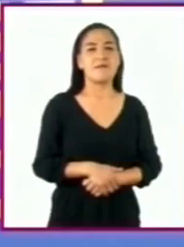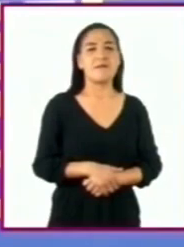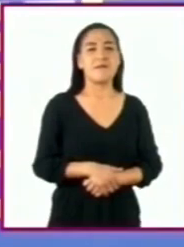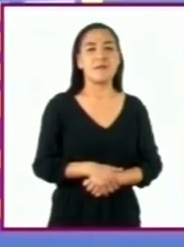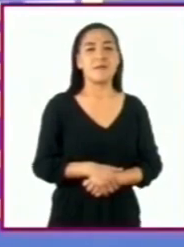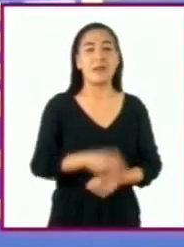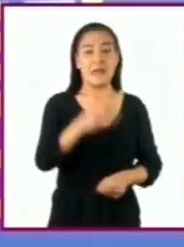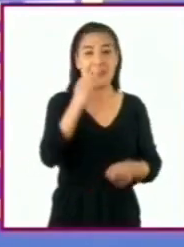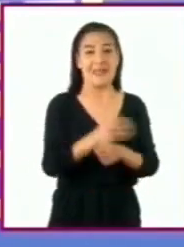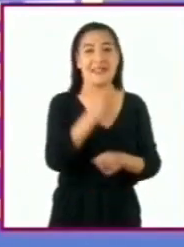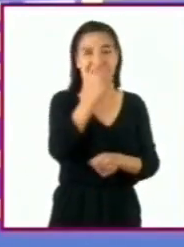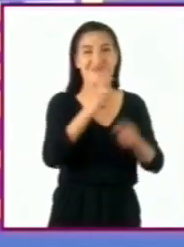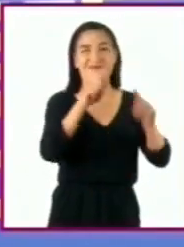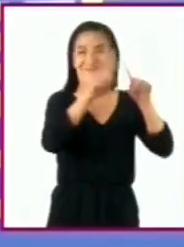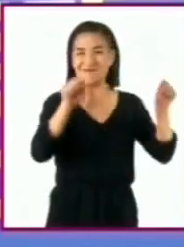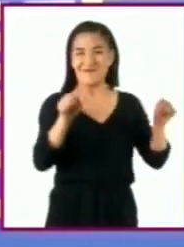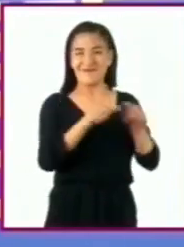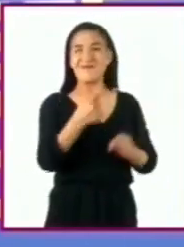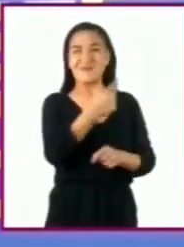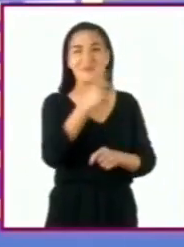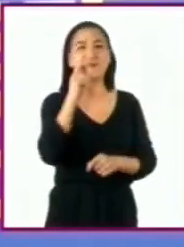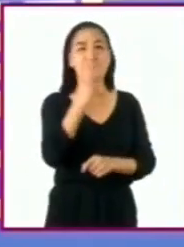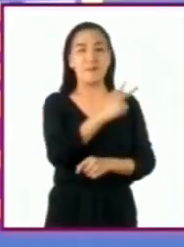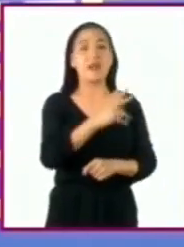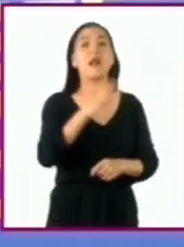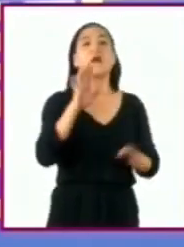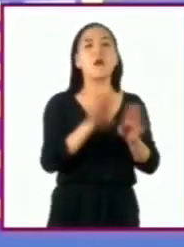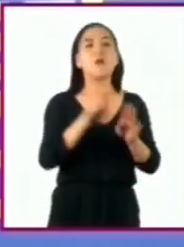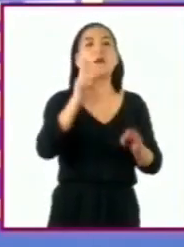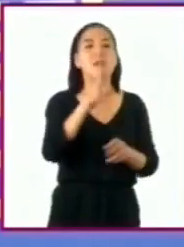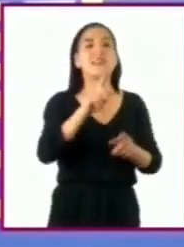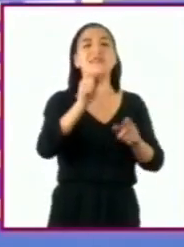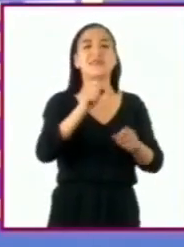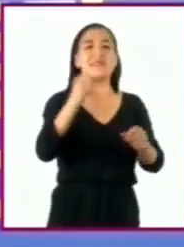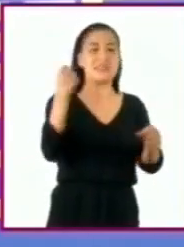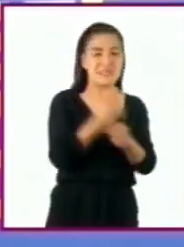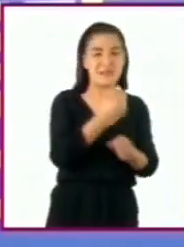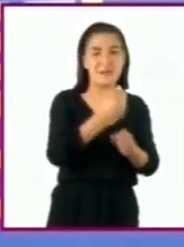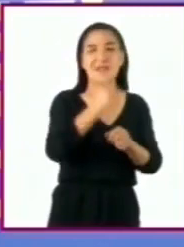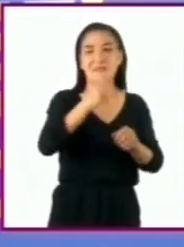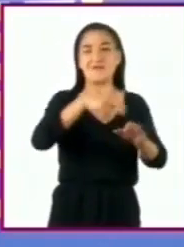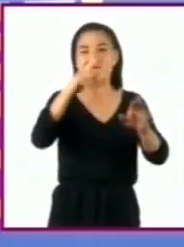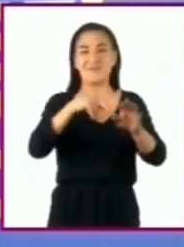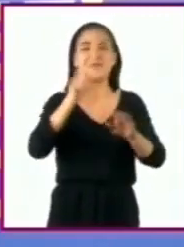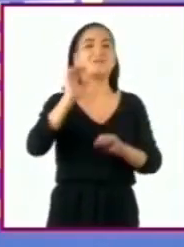En esta ficha hablamos de la lectura que contenía el cuadro de los zapatos viejos de Vincent van Gogh.